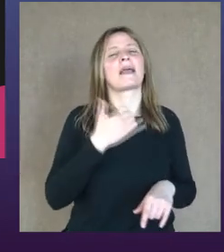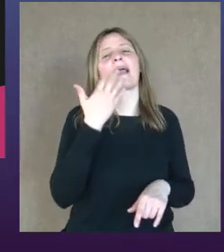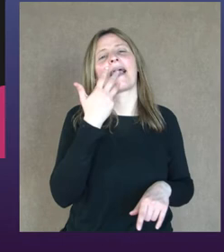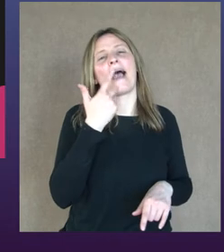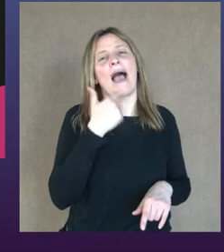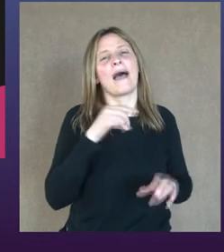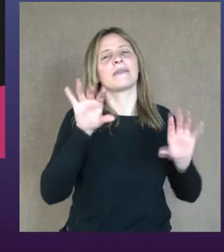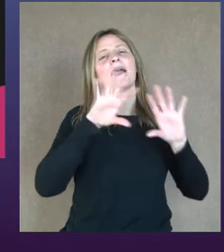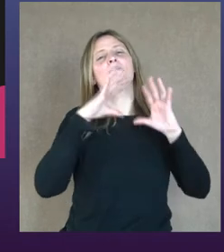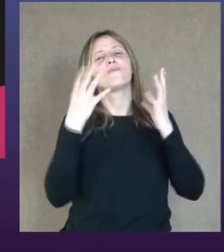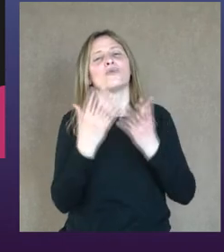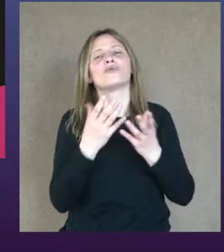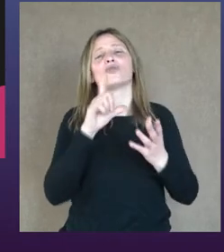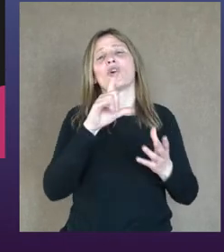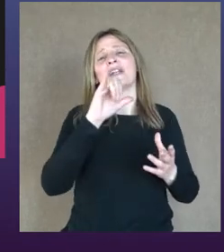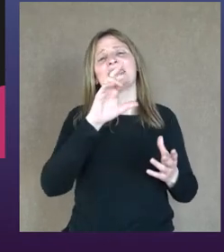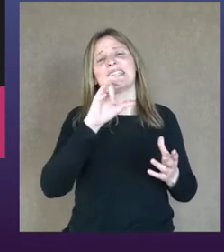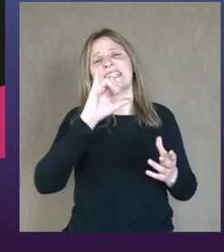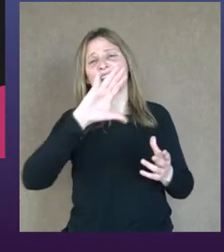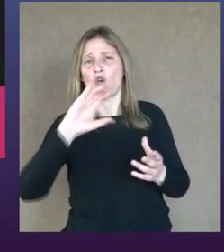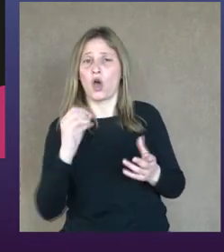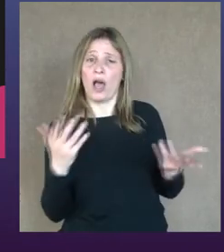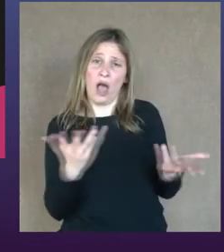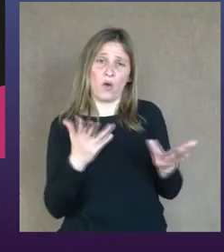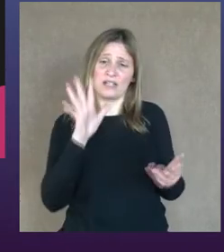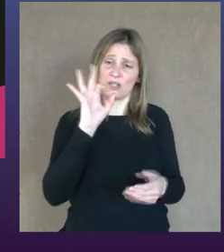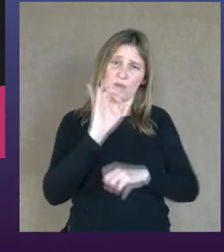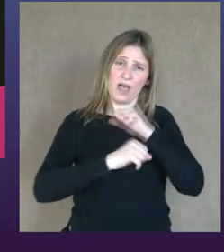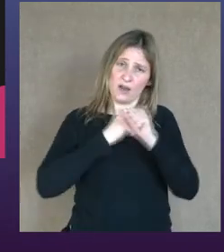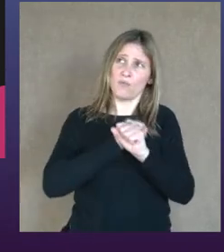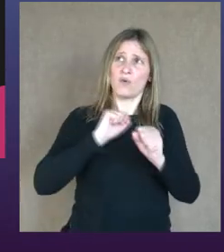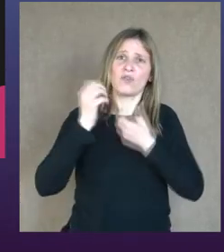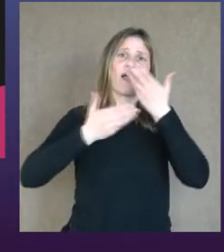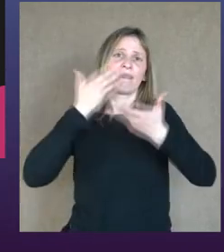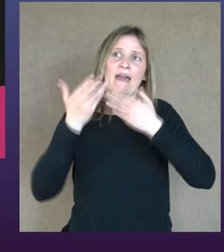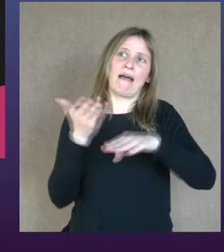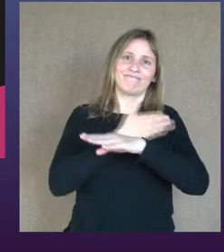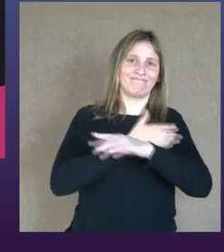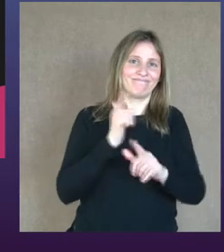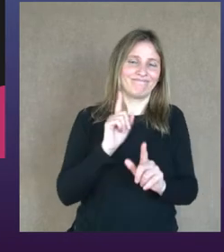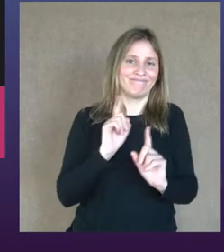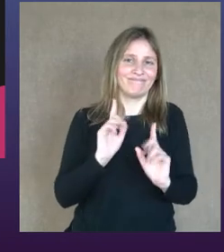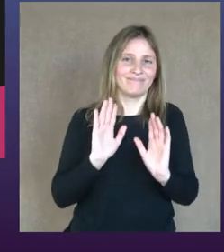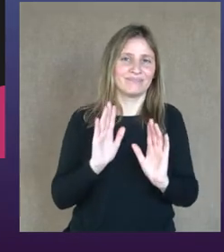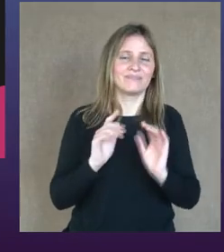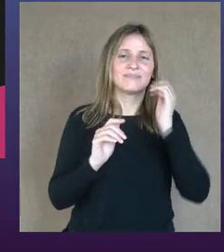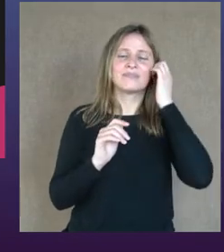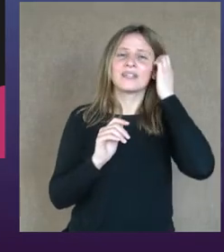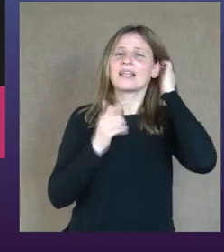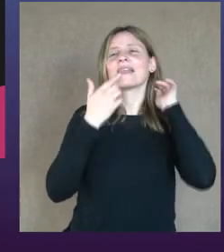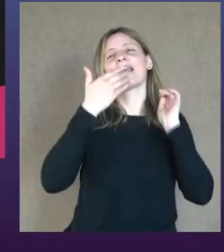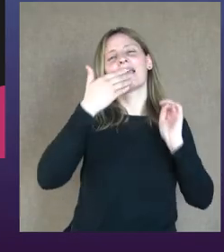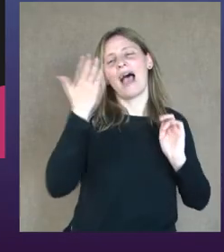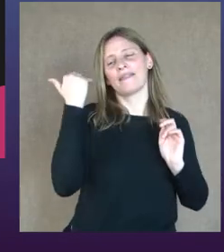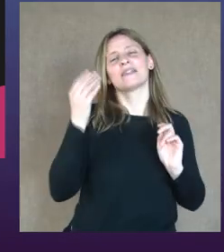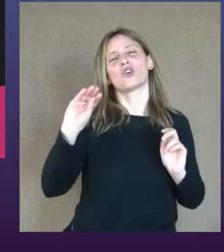todo el mundo del lírico. Recién ahora que tengo 50 años lo puedo cantar. Y tuve la suerte de haber entendido cuando era